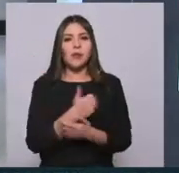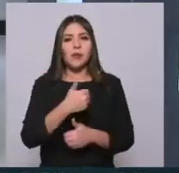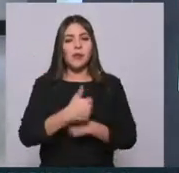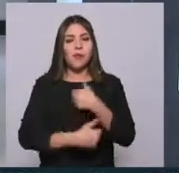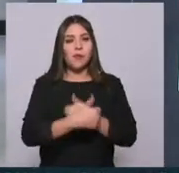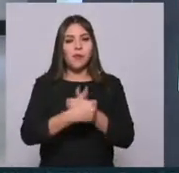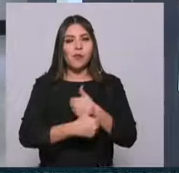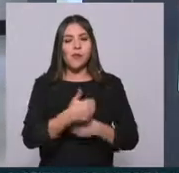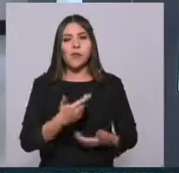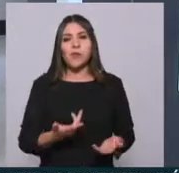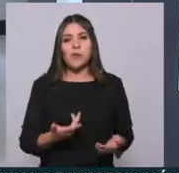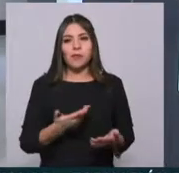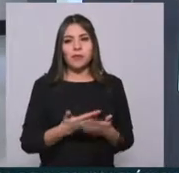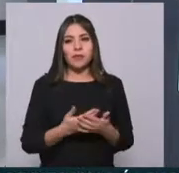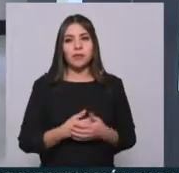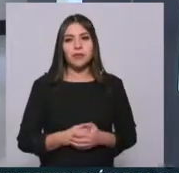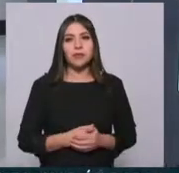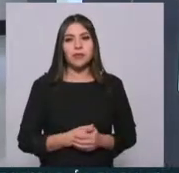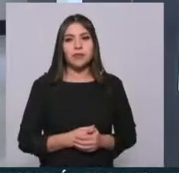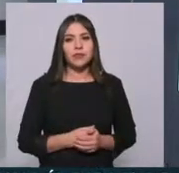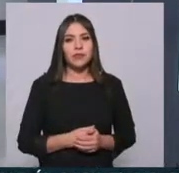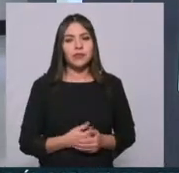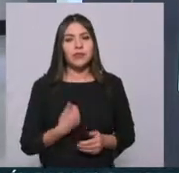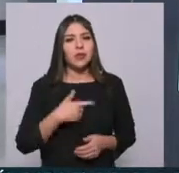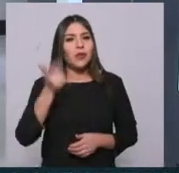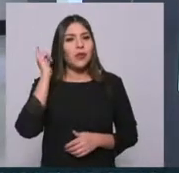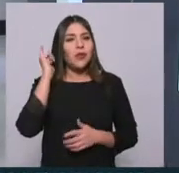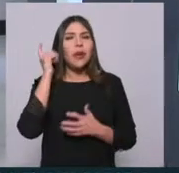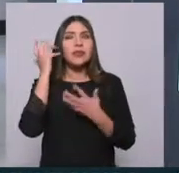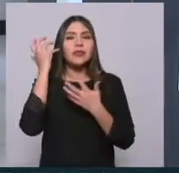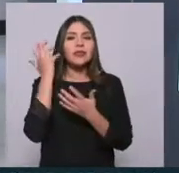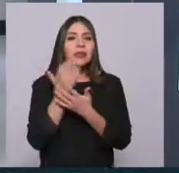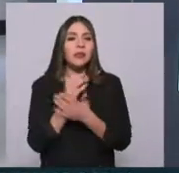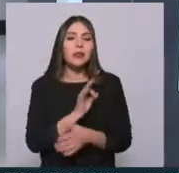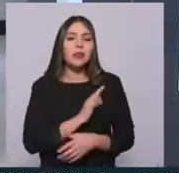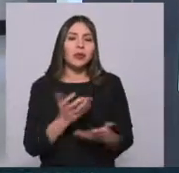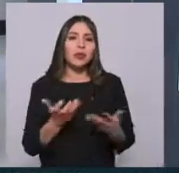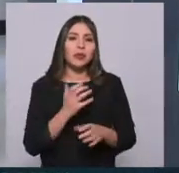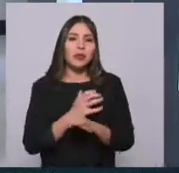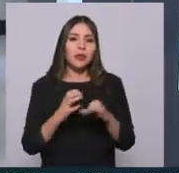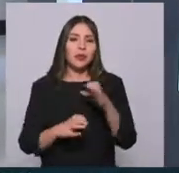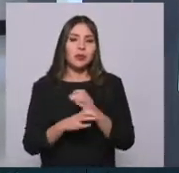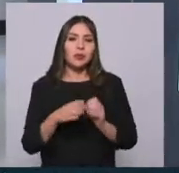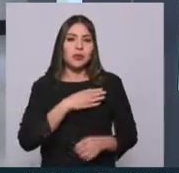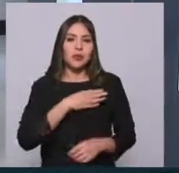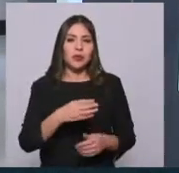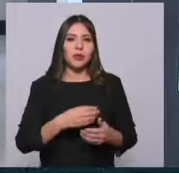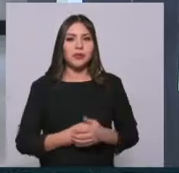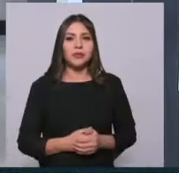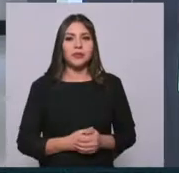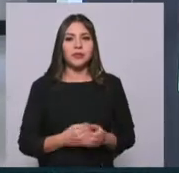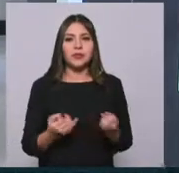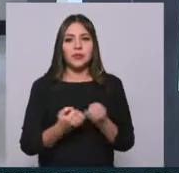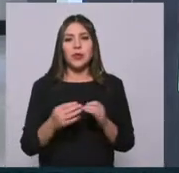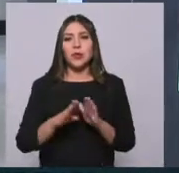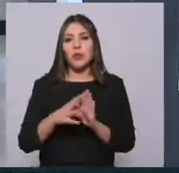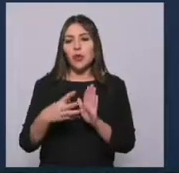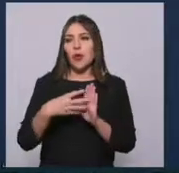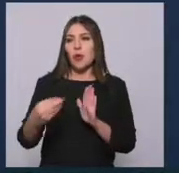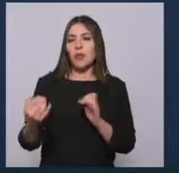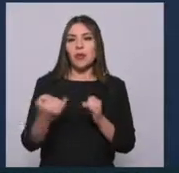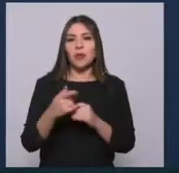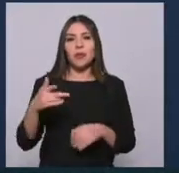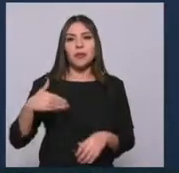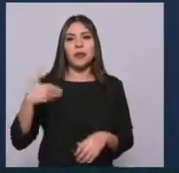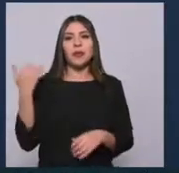carrera, por lo cual tengo esperanzas de que podemos lograr algo bueno. Sí, que pueda hacer esa fotocopia del logro que él hizo, además el